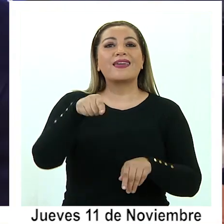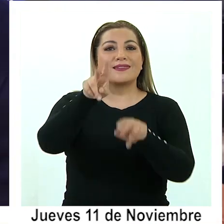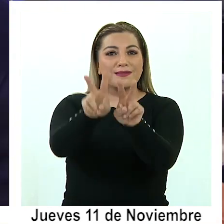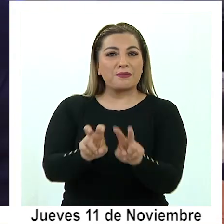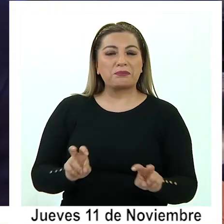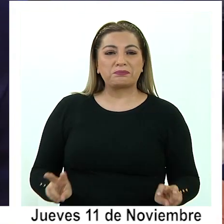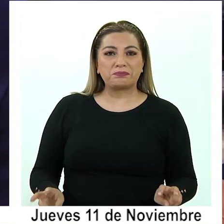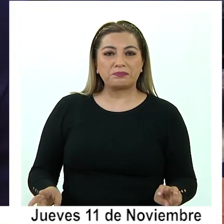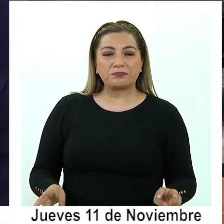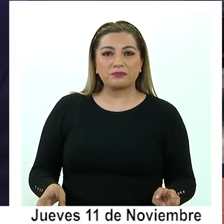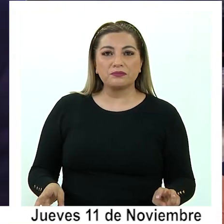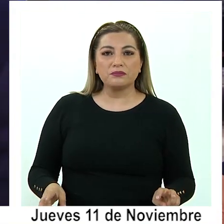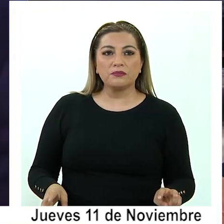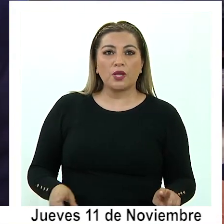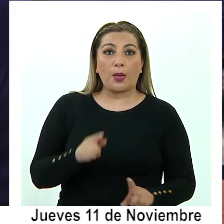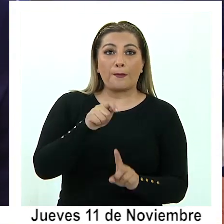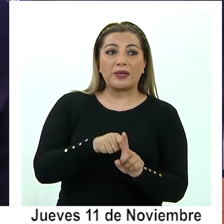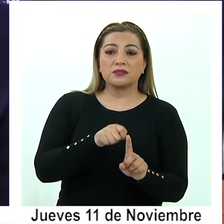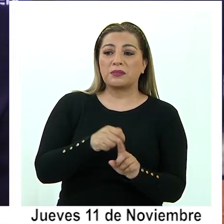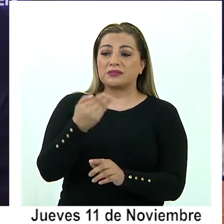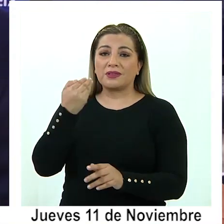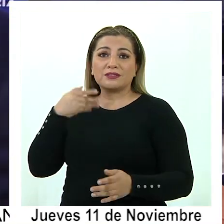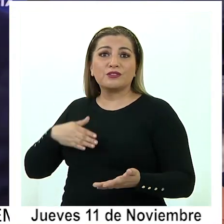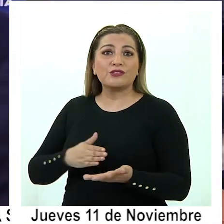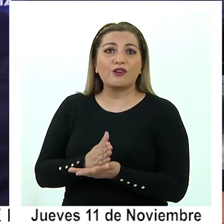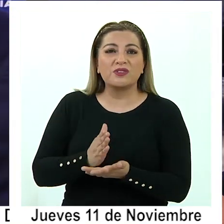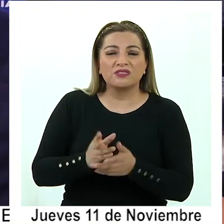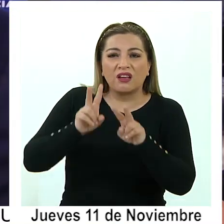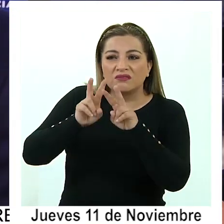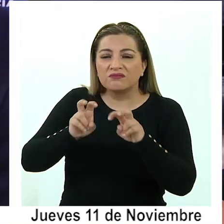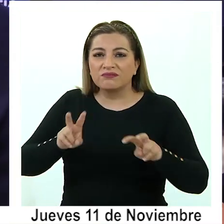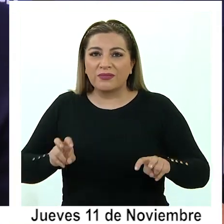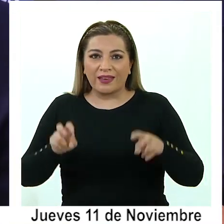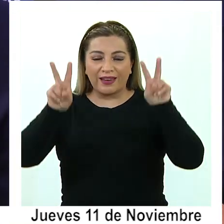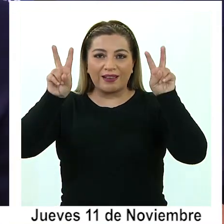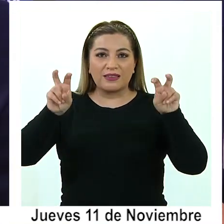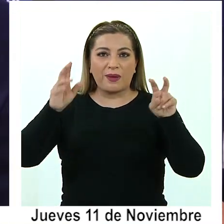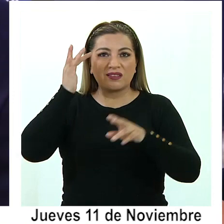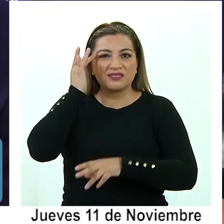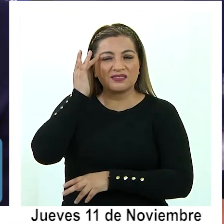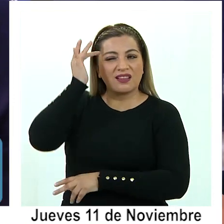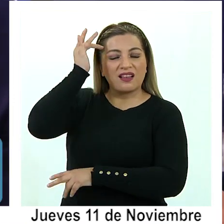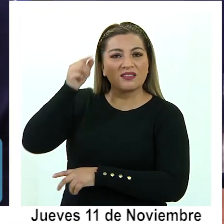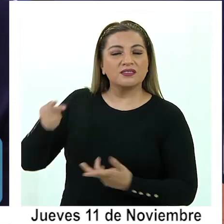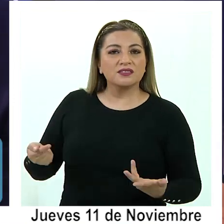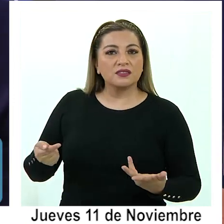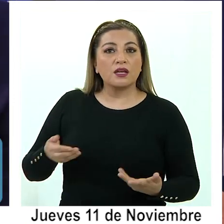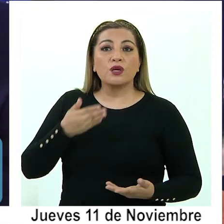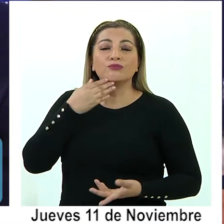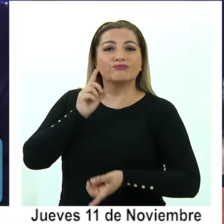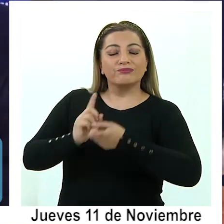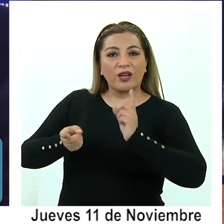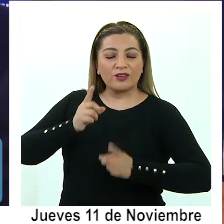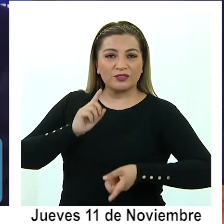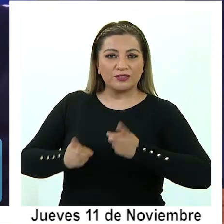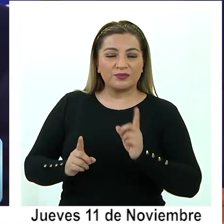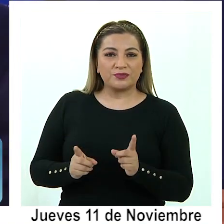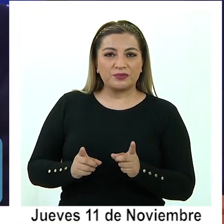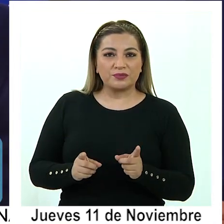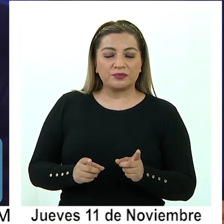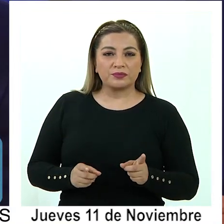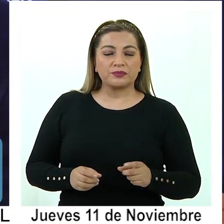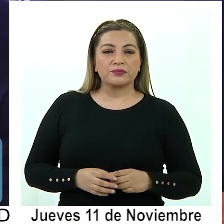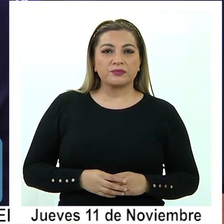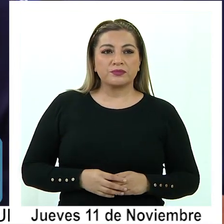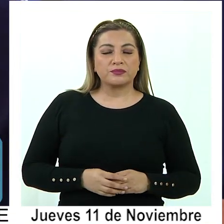tiene unos meses de gestación desde el ámbito de la inteligencia y la coordinación desde donde